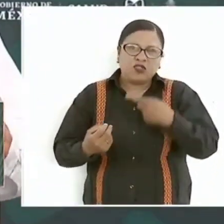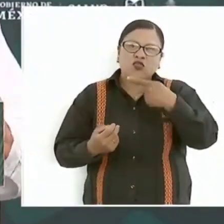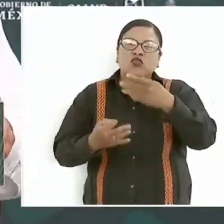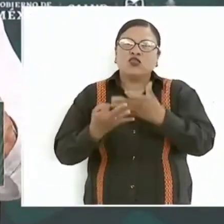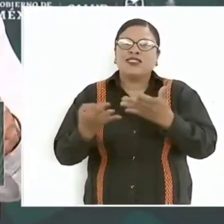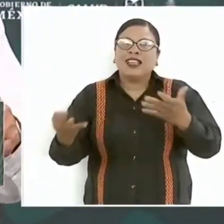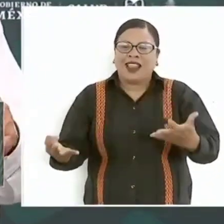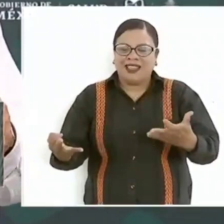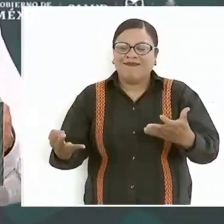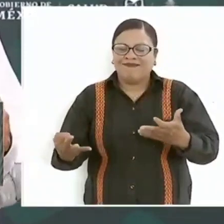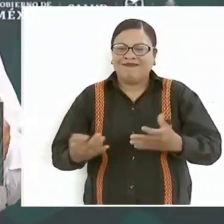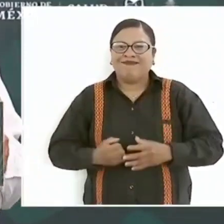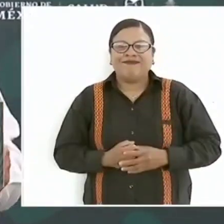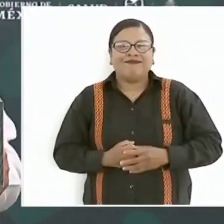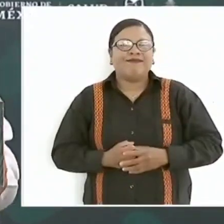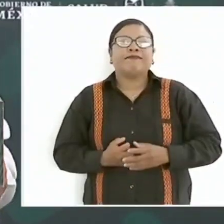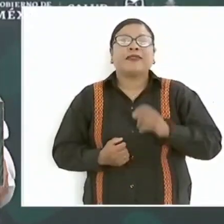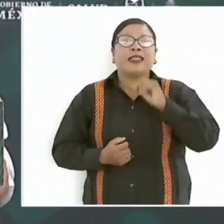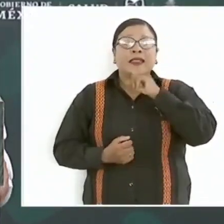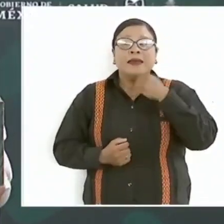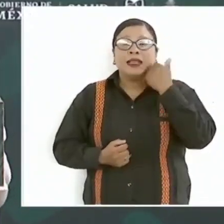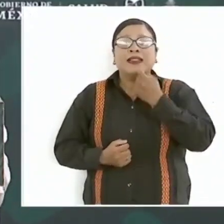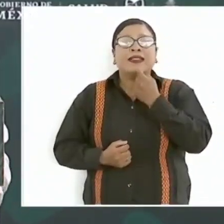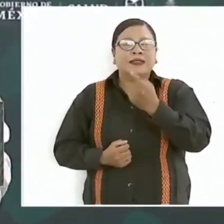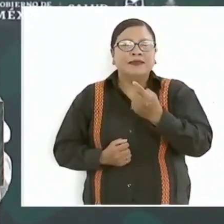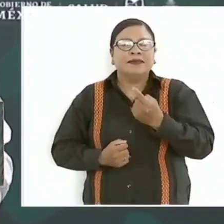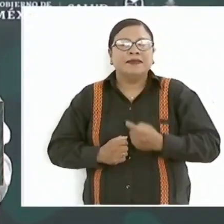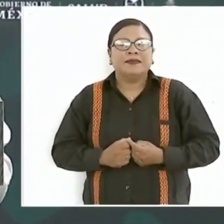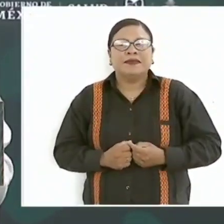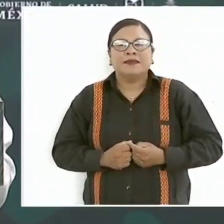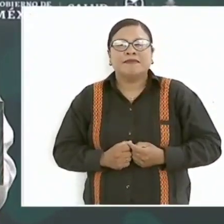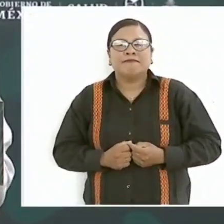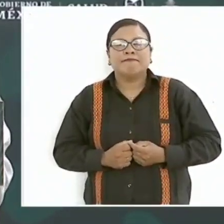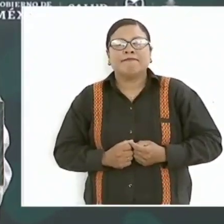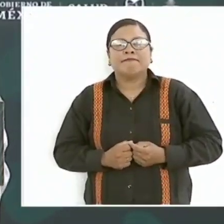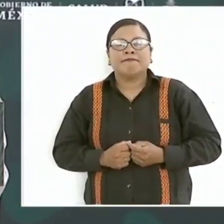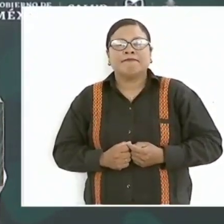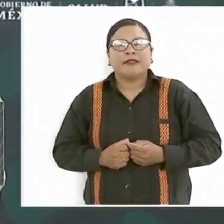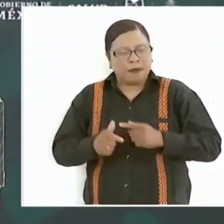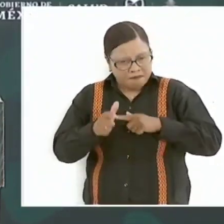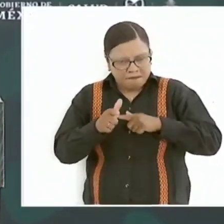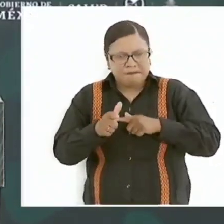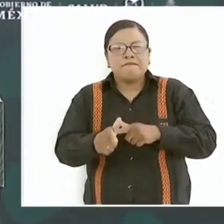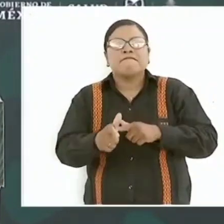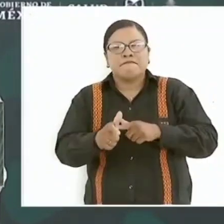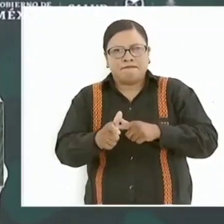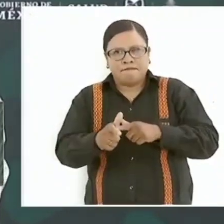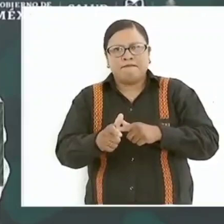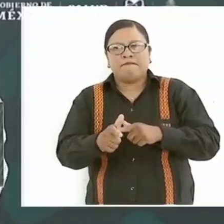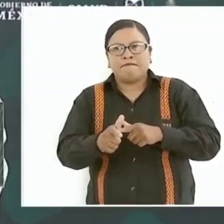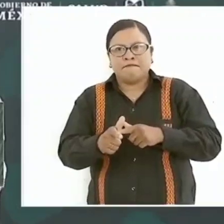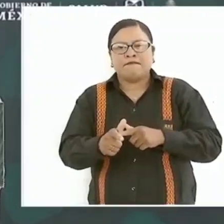Bueno, decirles que vamos a continuar.